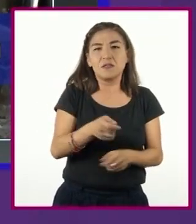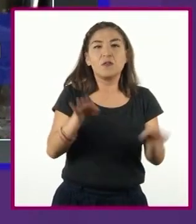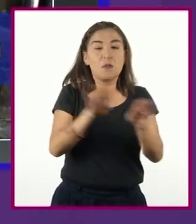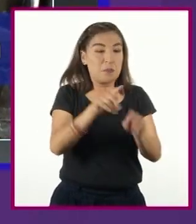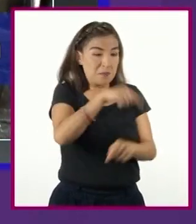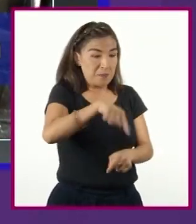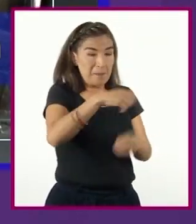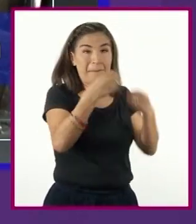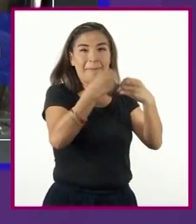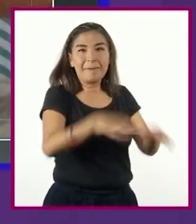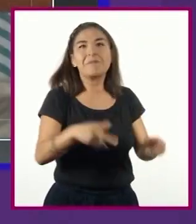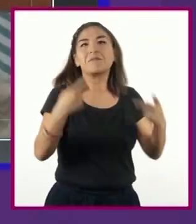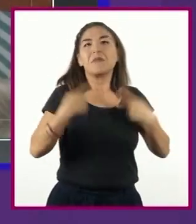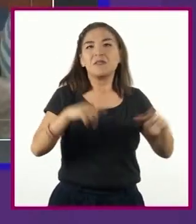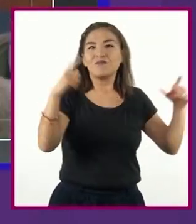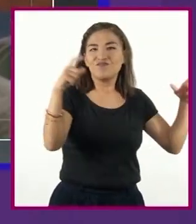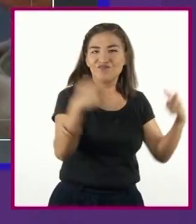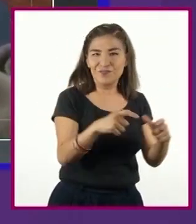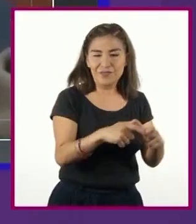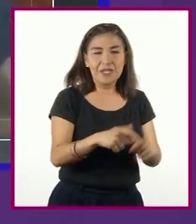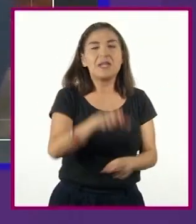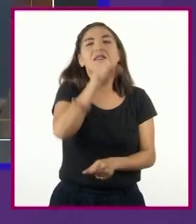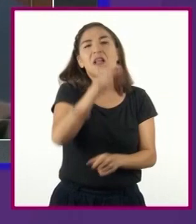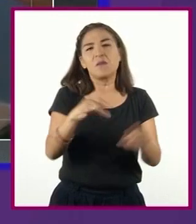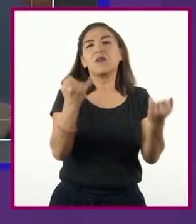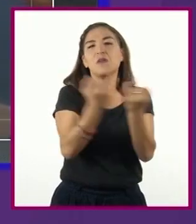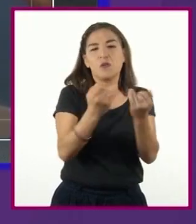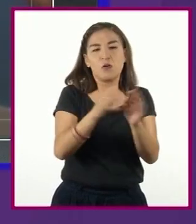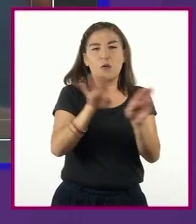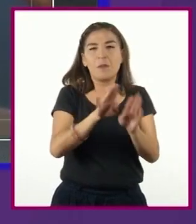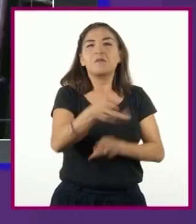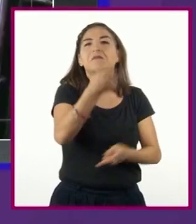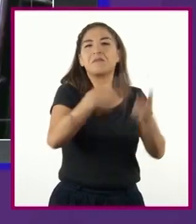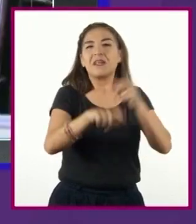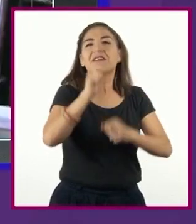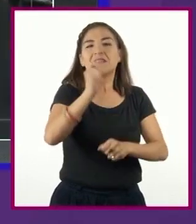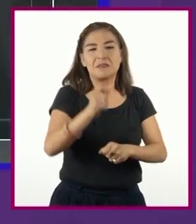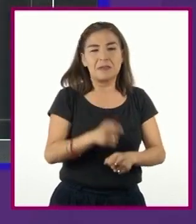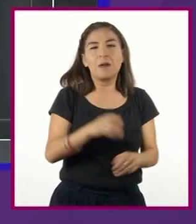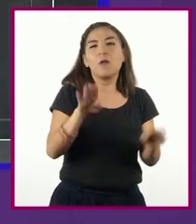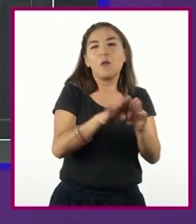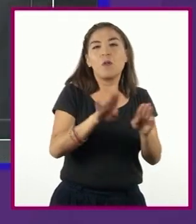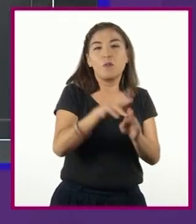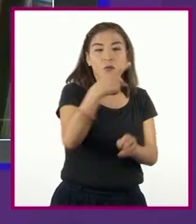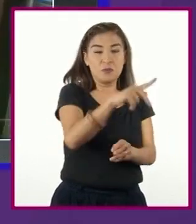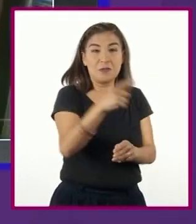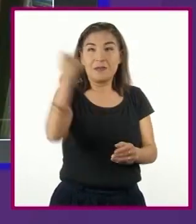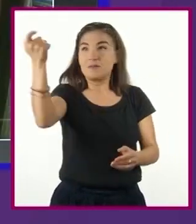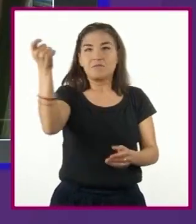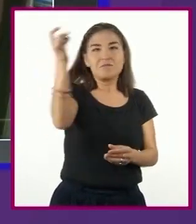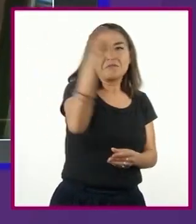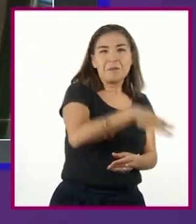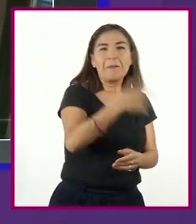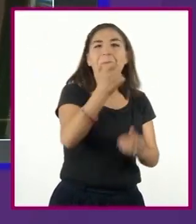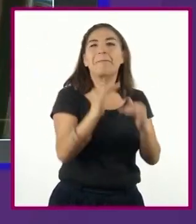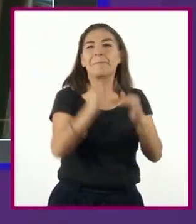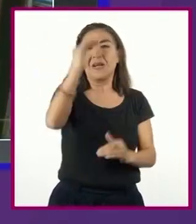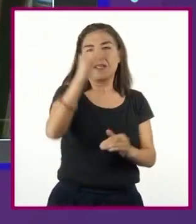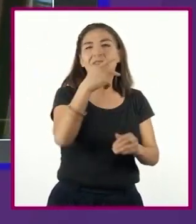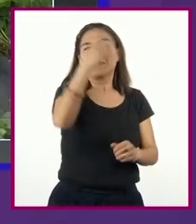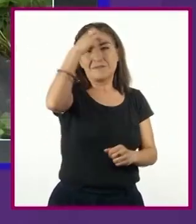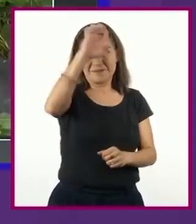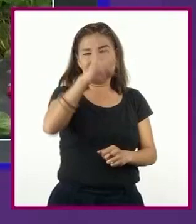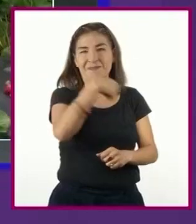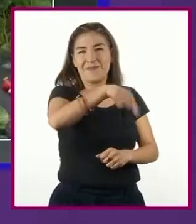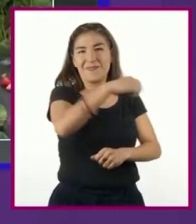población económicamente activa. Pero también obtiene remesas, es decir, dinero que los inmigrantes mandan desde el extranjero a sus